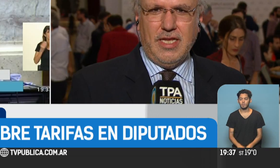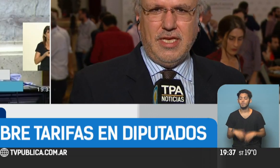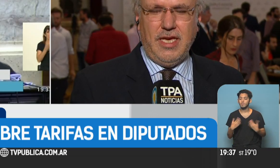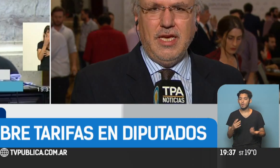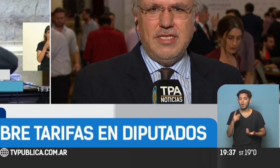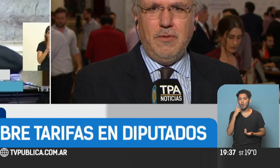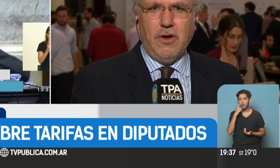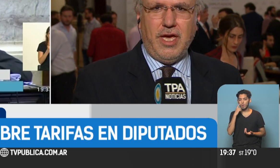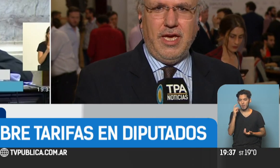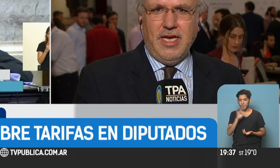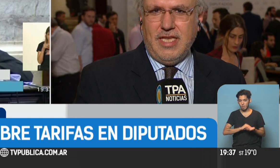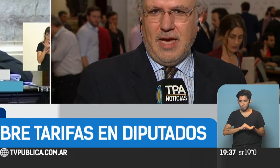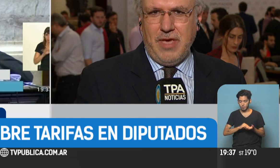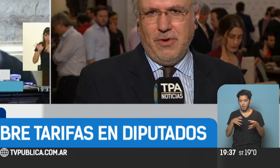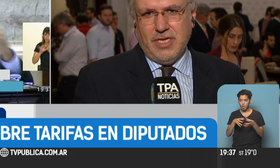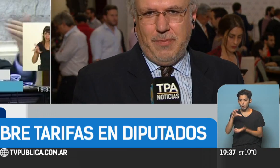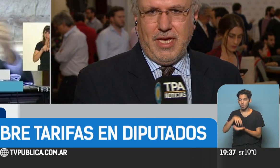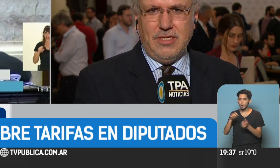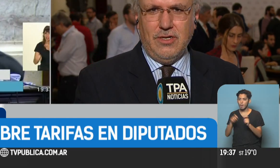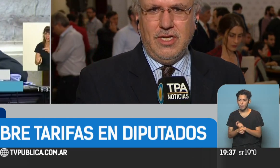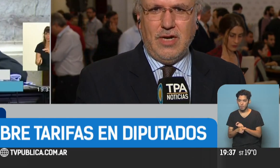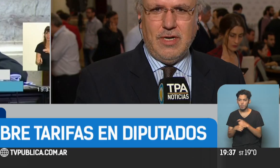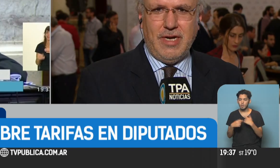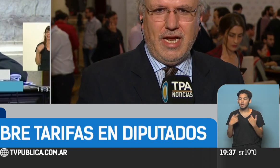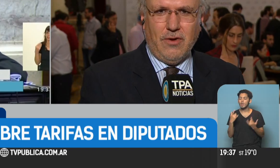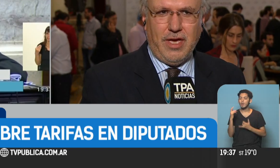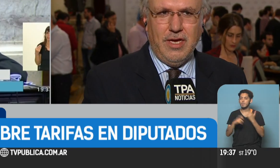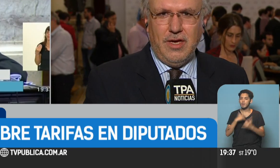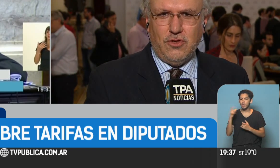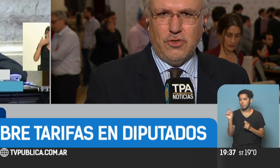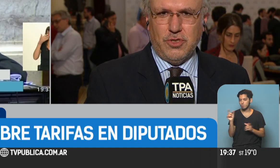Lipovetsky, integrante del bloque de Cambiemos, explicando de alguna